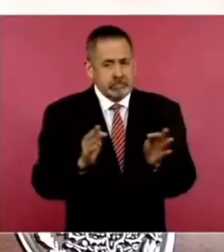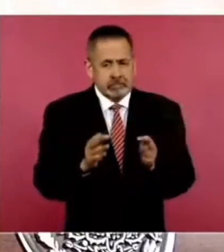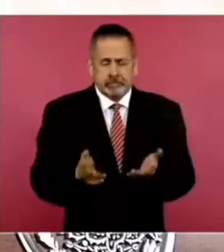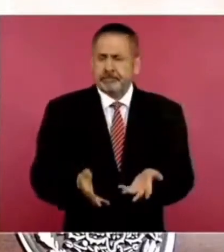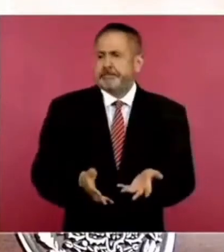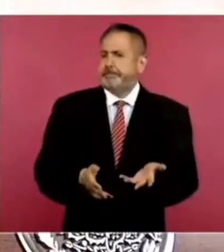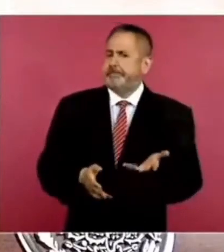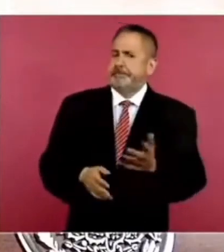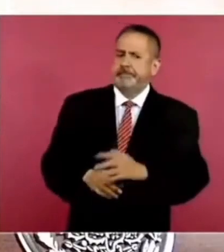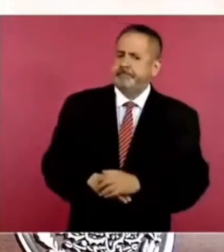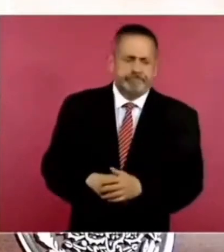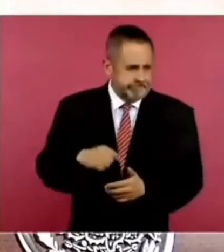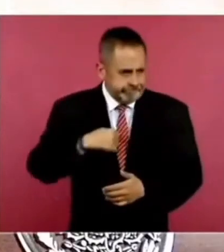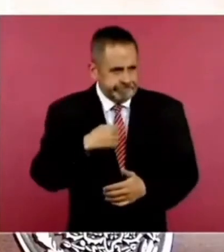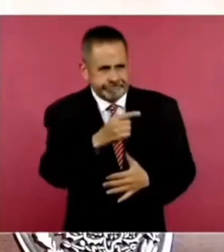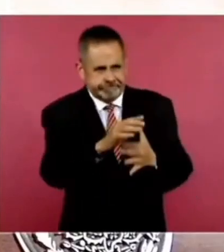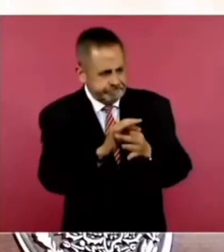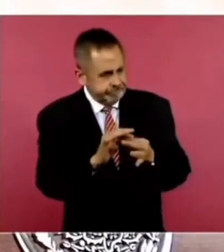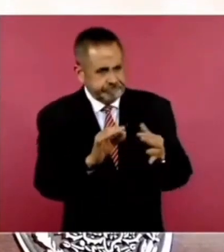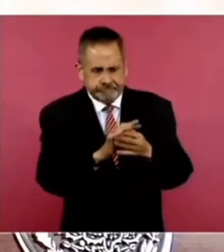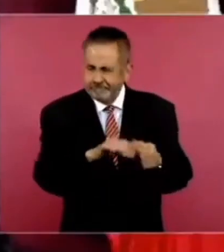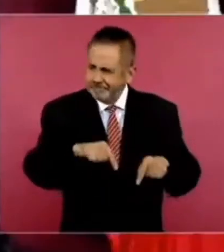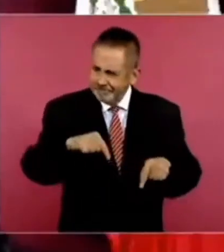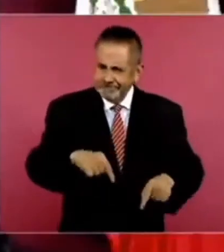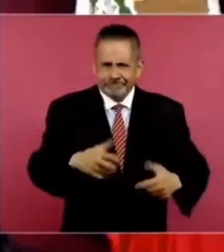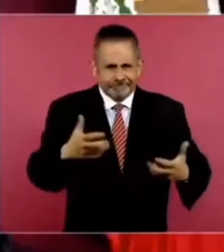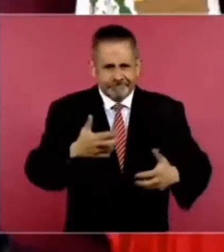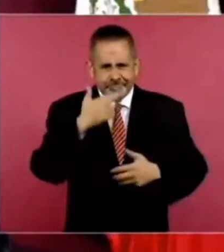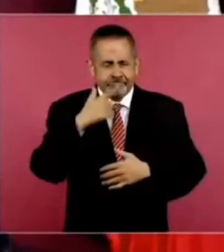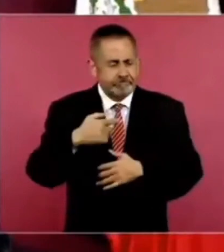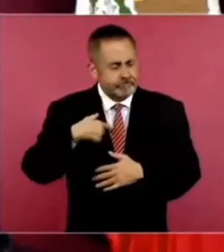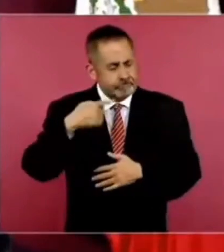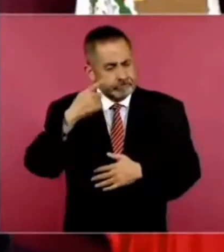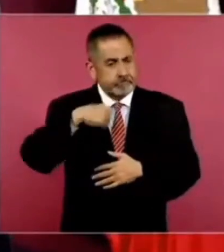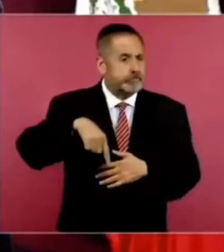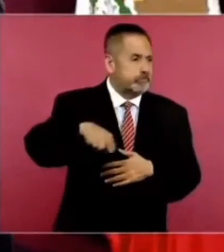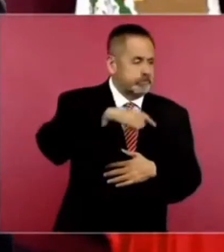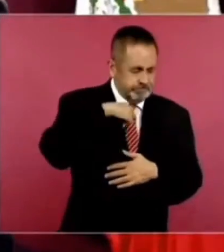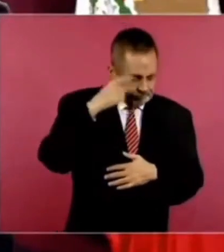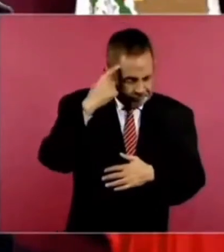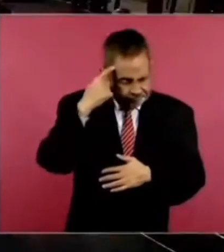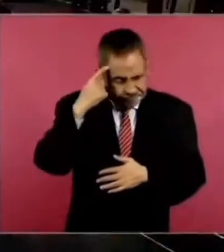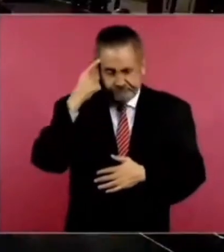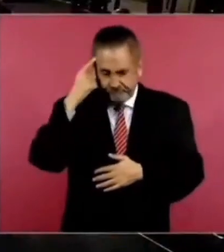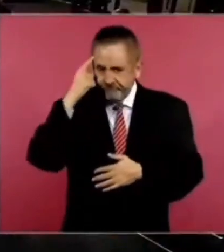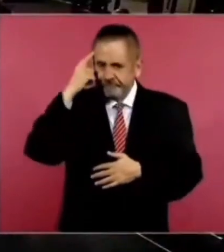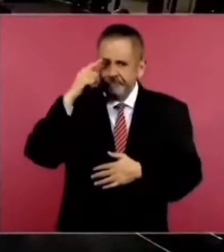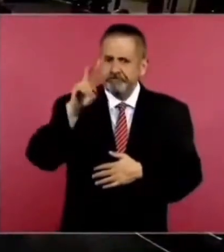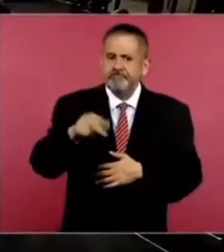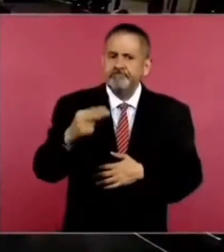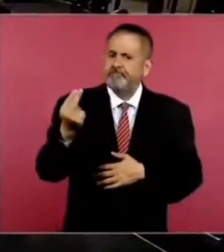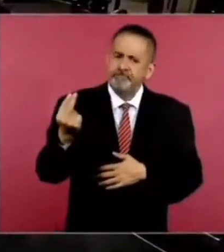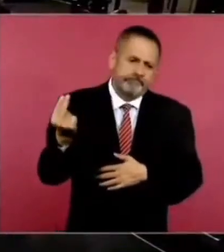Y eso ayudó a que se entendiera que era importante